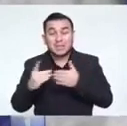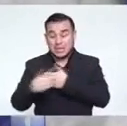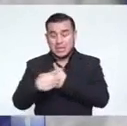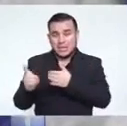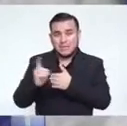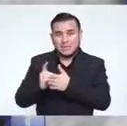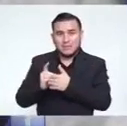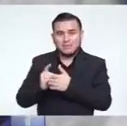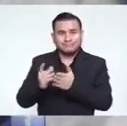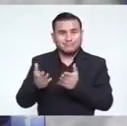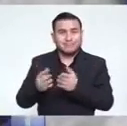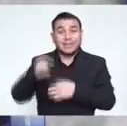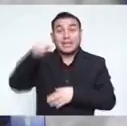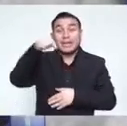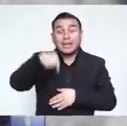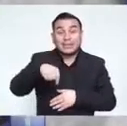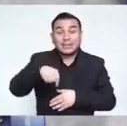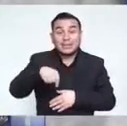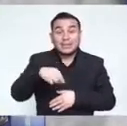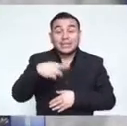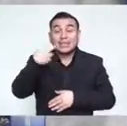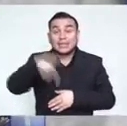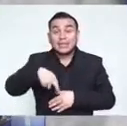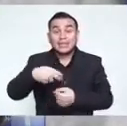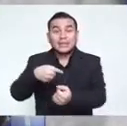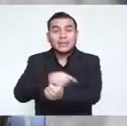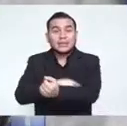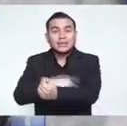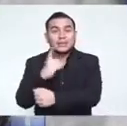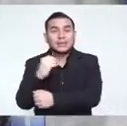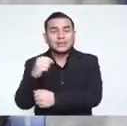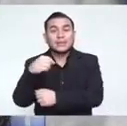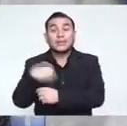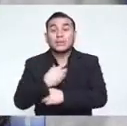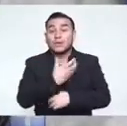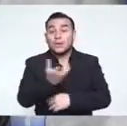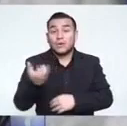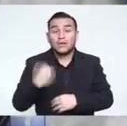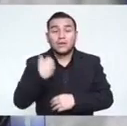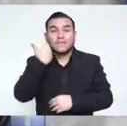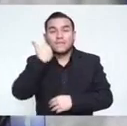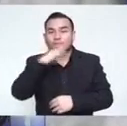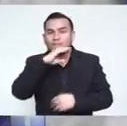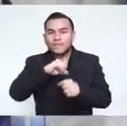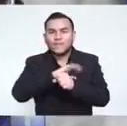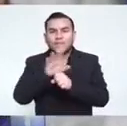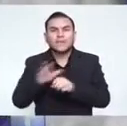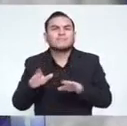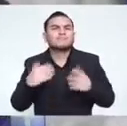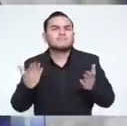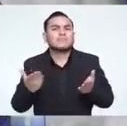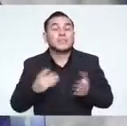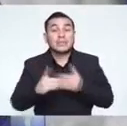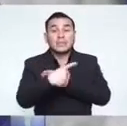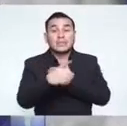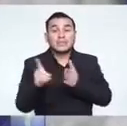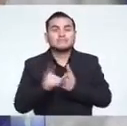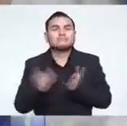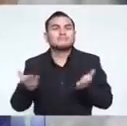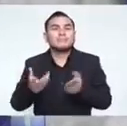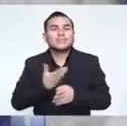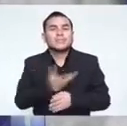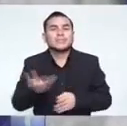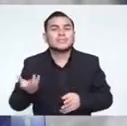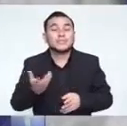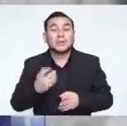¿por qué ellos lo dicen? Aquí es donde está la emergencia, aquí es donde se va a estar hablando del tema. O sea, solo porque ellos dicen de que ese es el lugar idóneo,